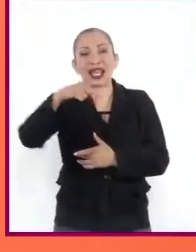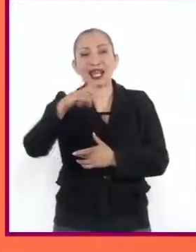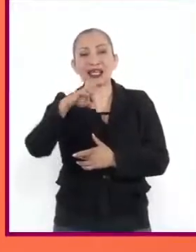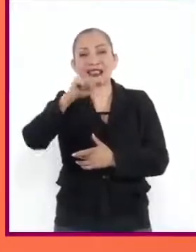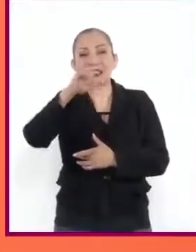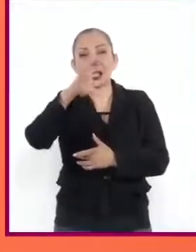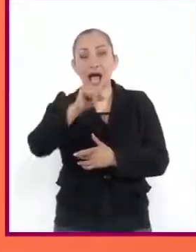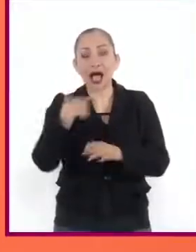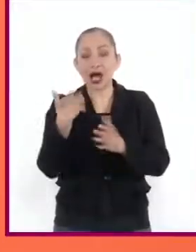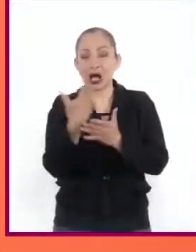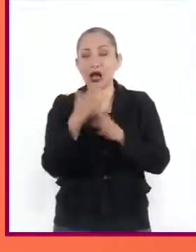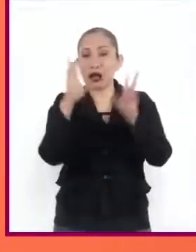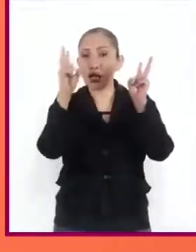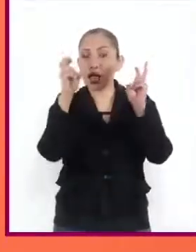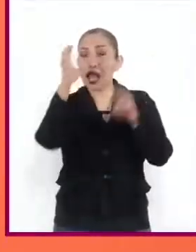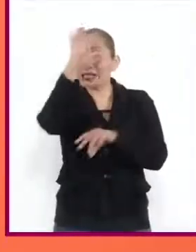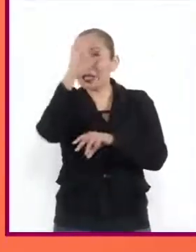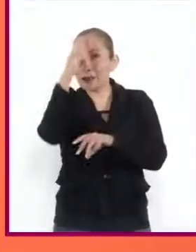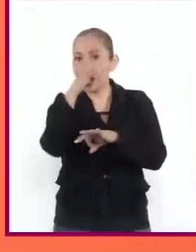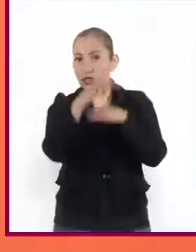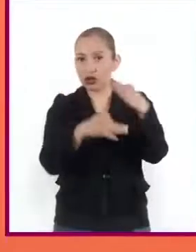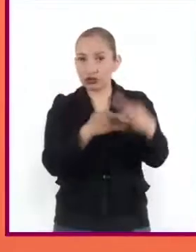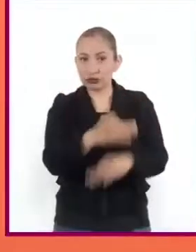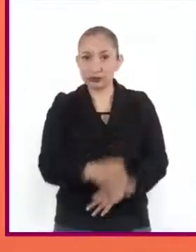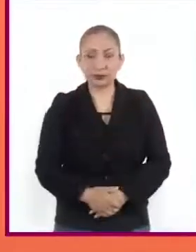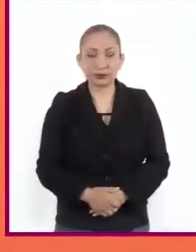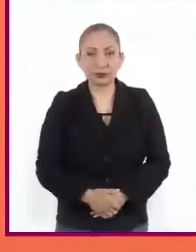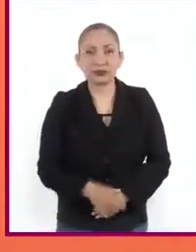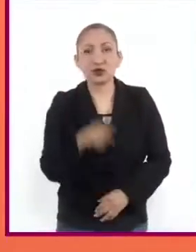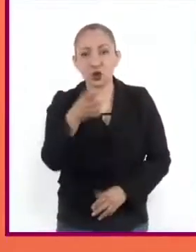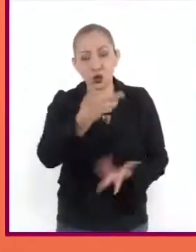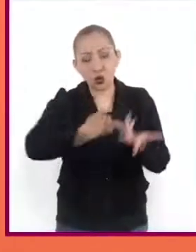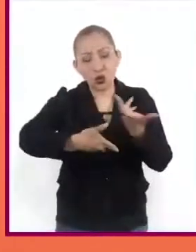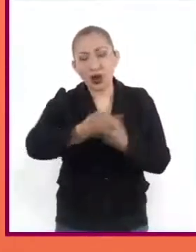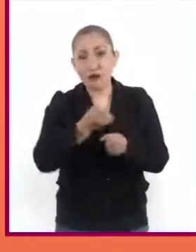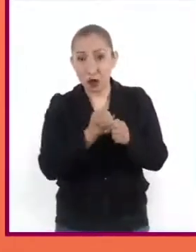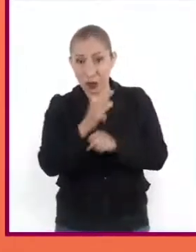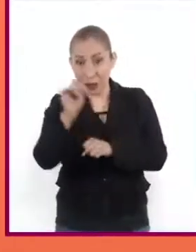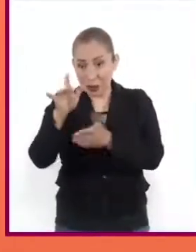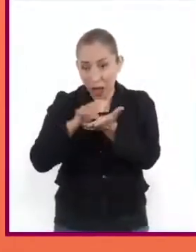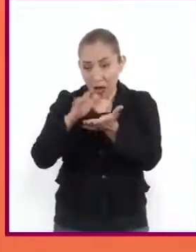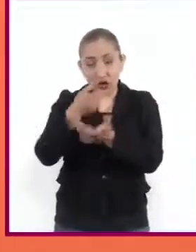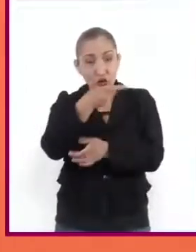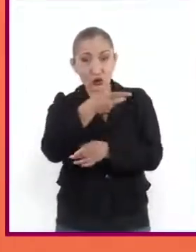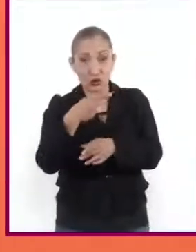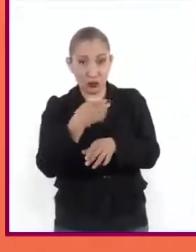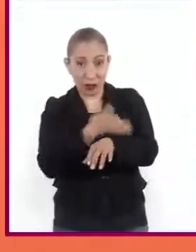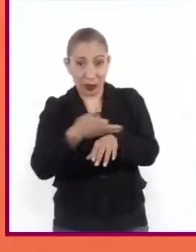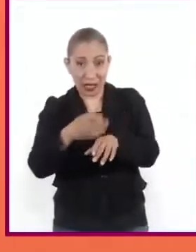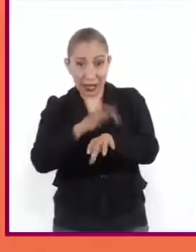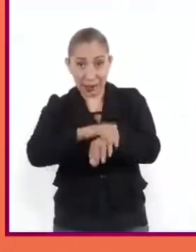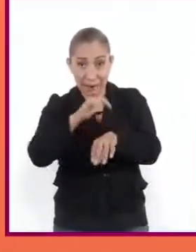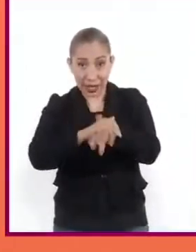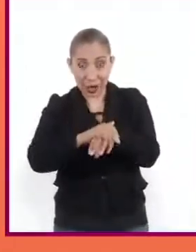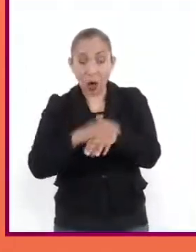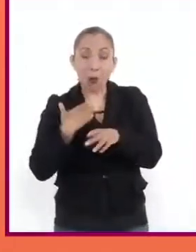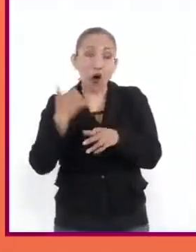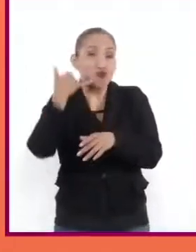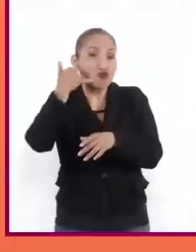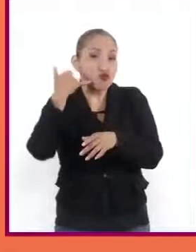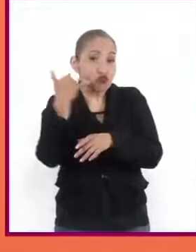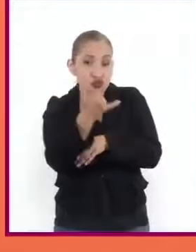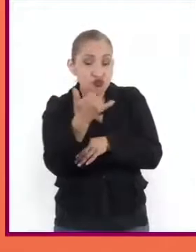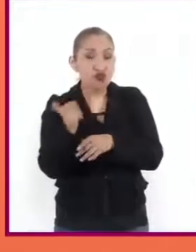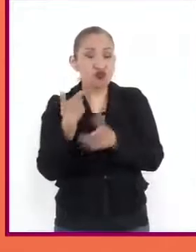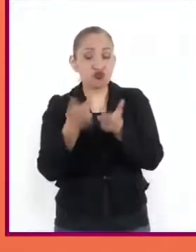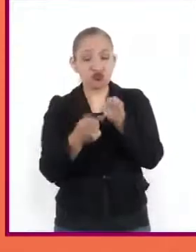Genescá. Colección La ciencia para todos. Compartan la información que obtengan con sus familiares y amigos, ya sea por